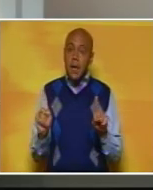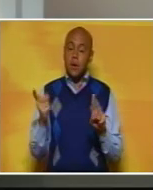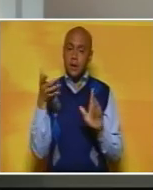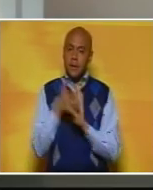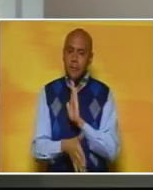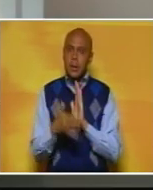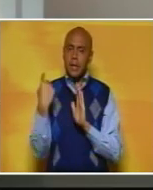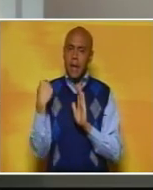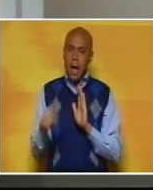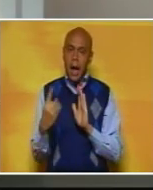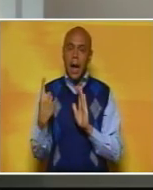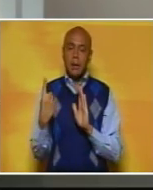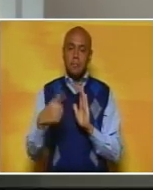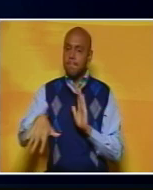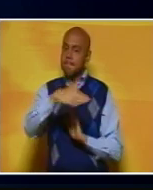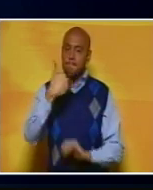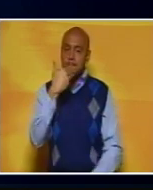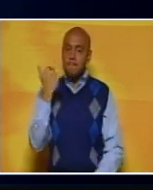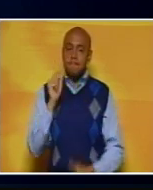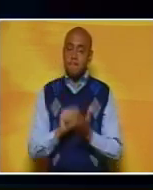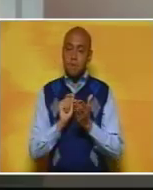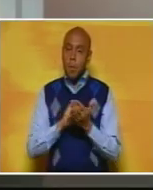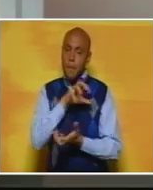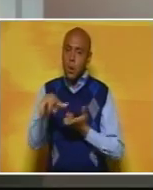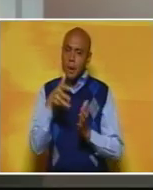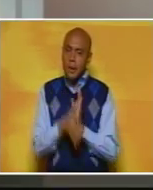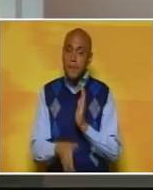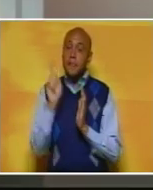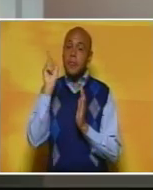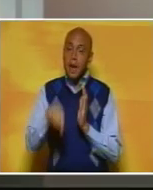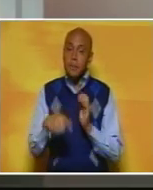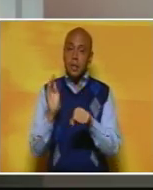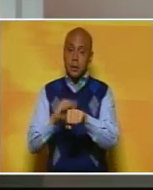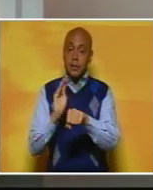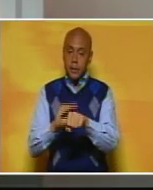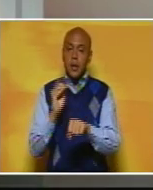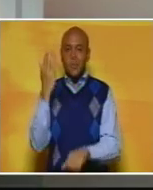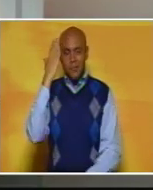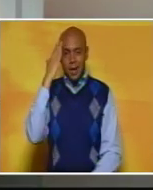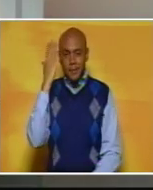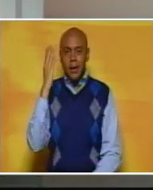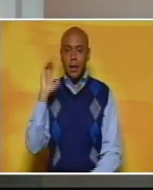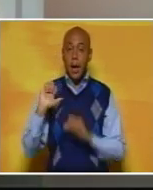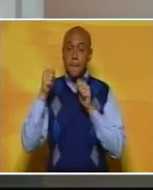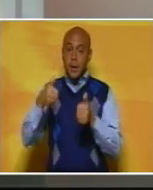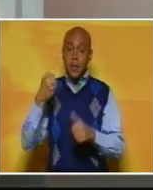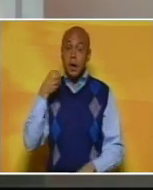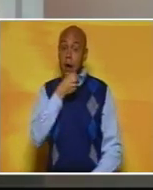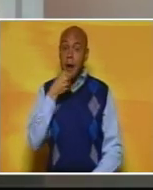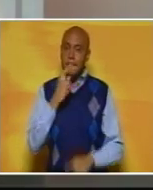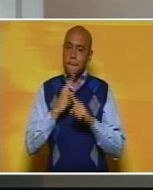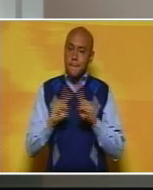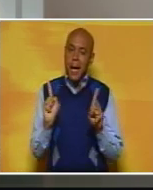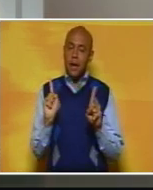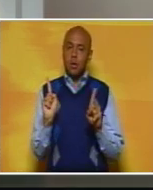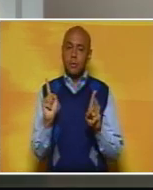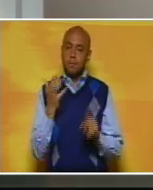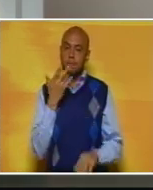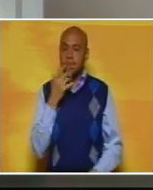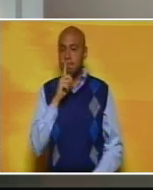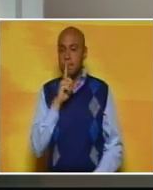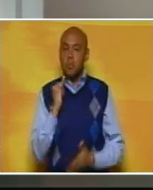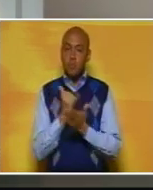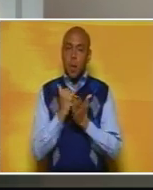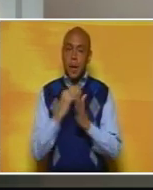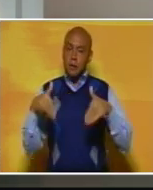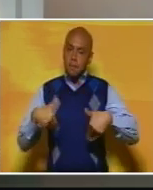el festival no fue la mejor por problemas en el sonido. Confesó que lo sabía desde el inicio del concierto, pero no le quedó de otra que intentar